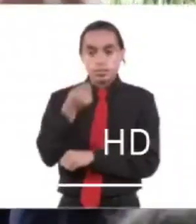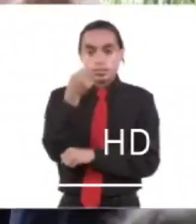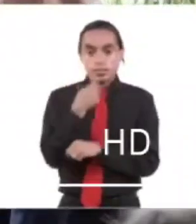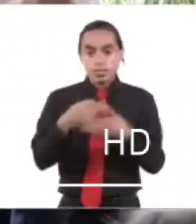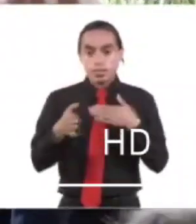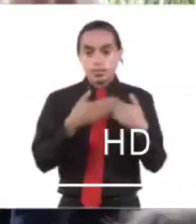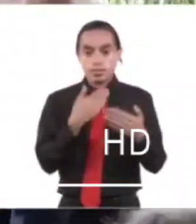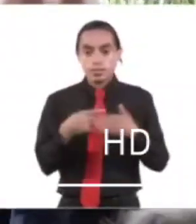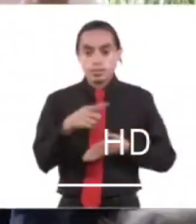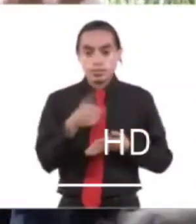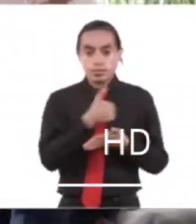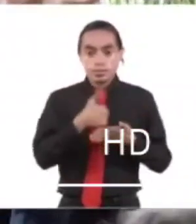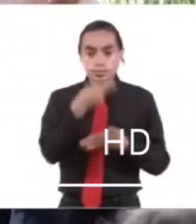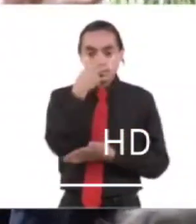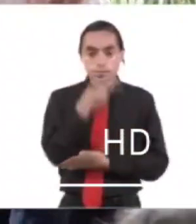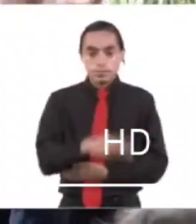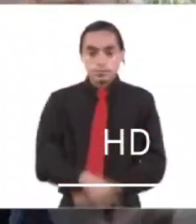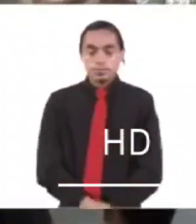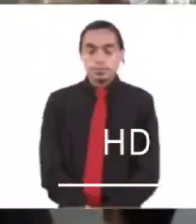México.